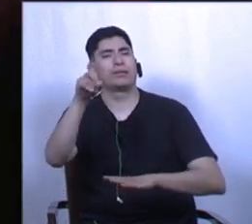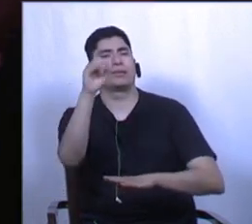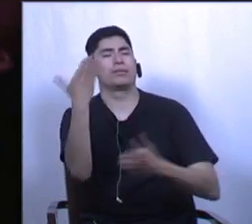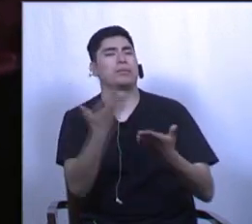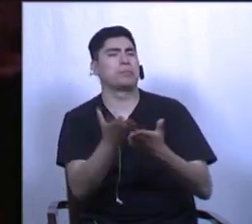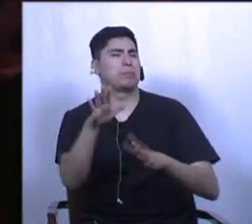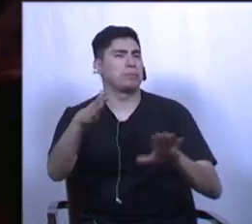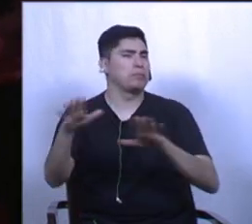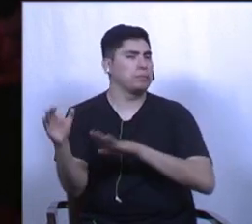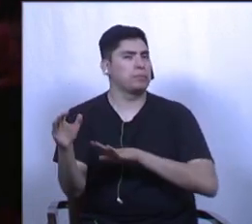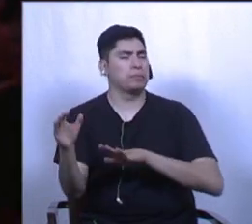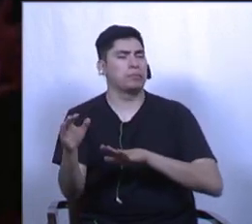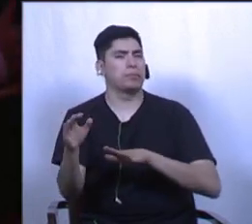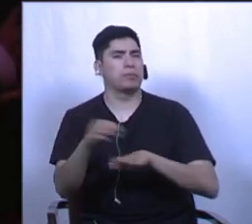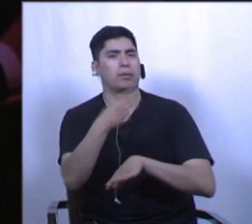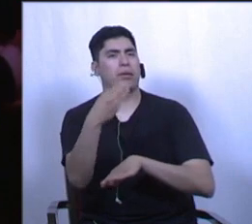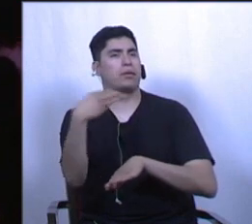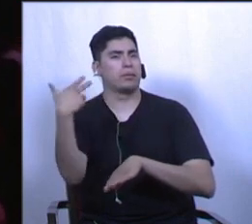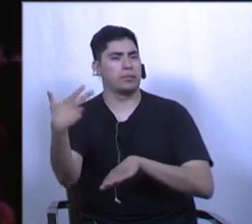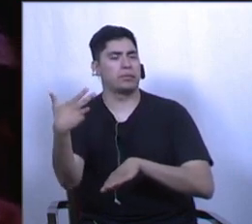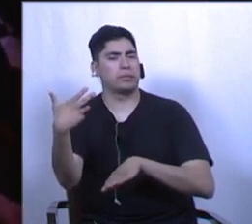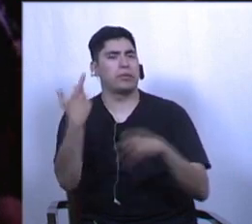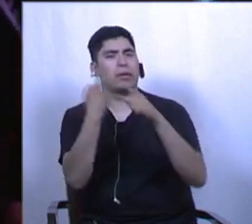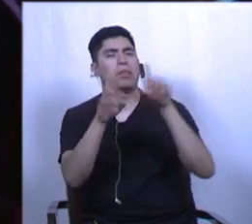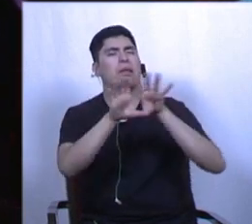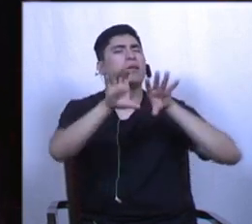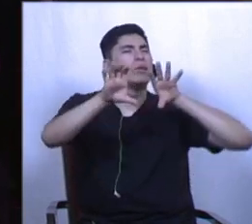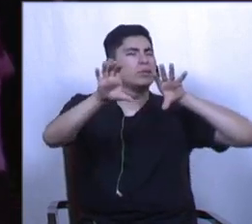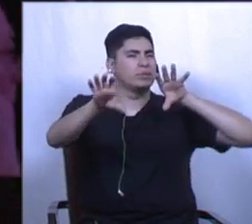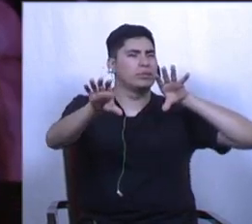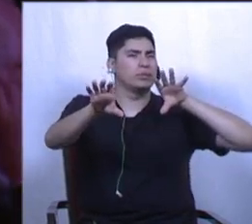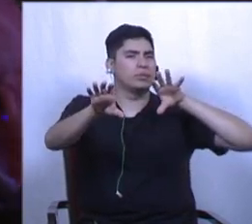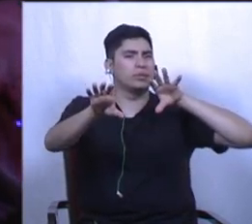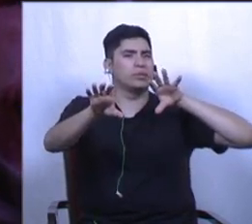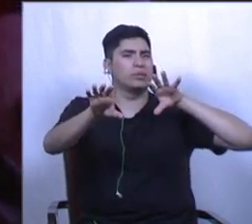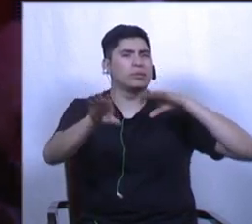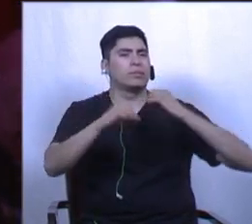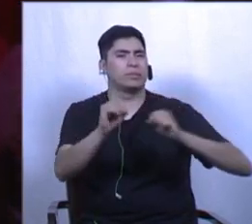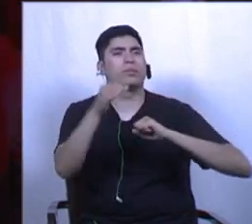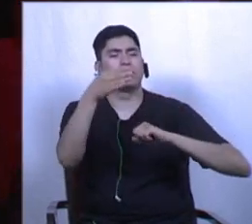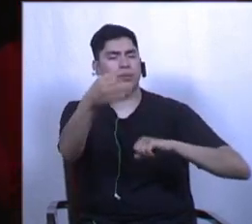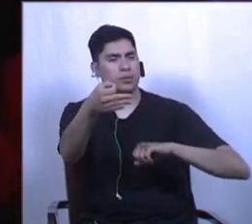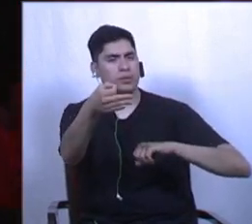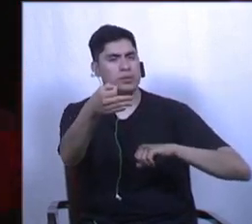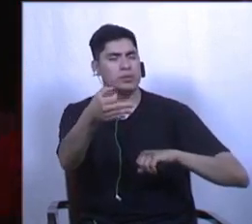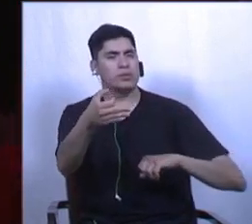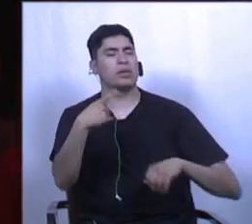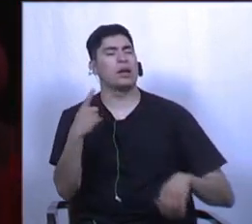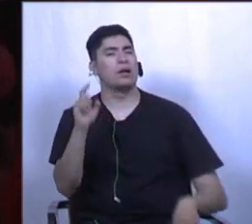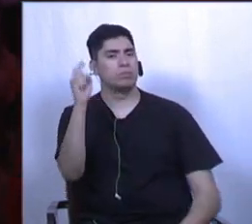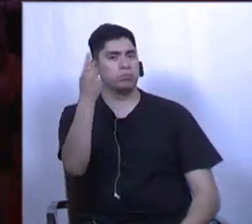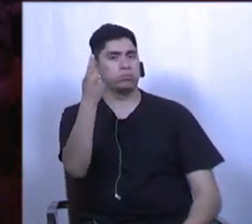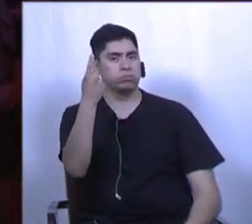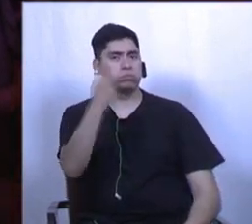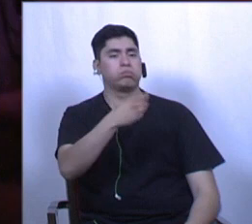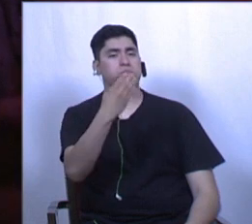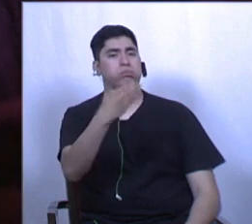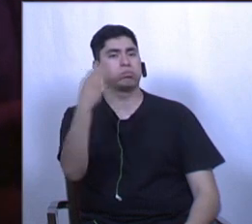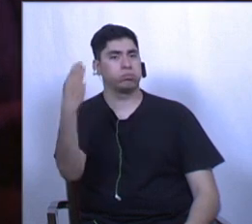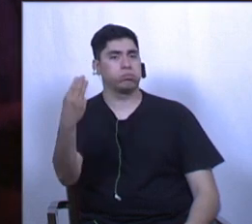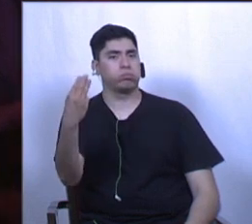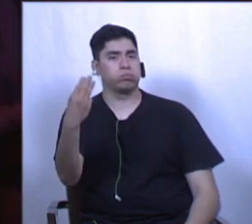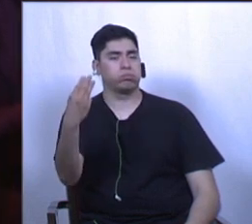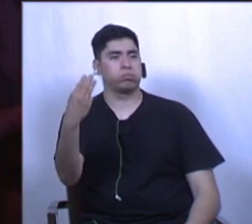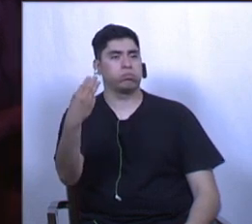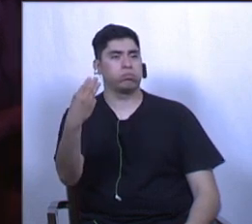de 39 trillones de células microbiales. Con esta medida, podemos decir que somos solamente 43%